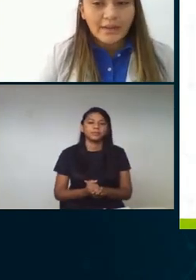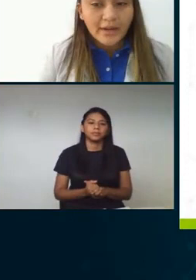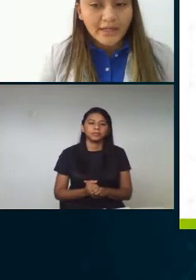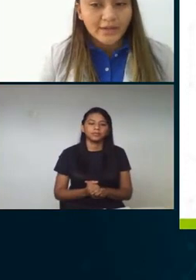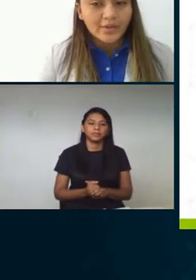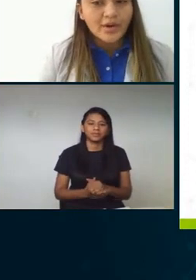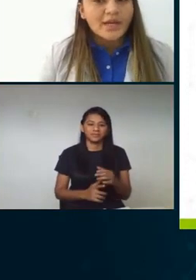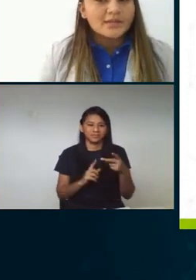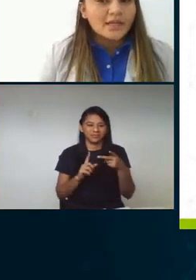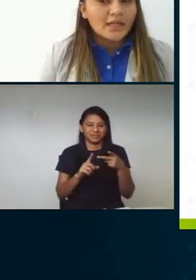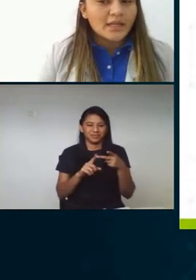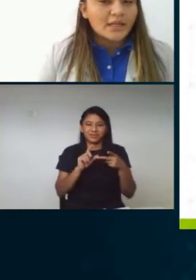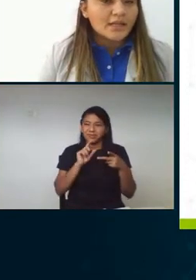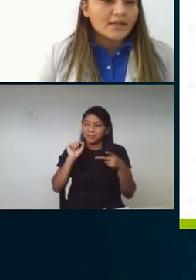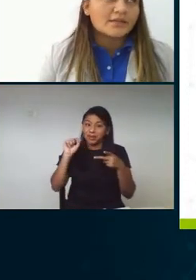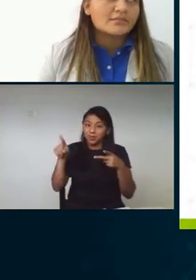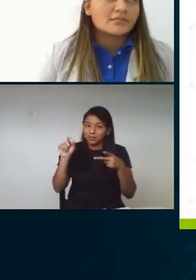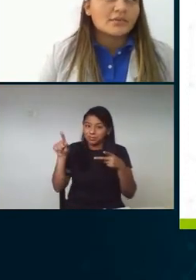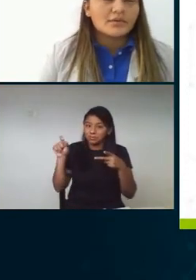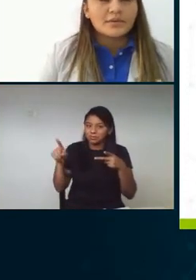información sobre el manejo